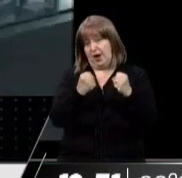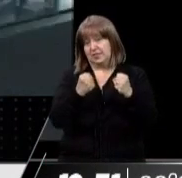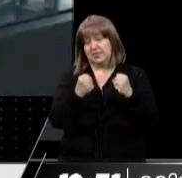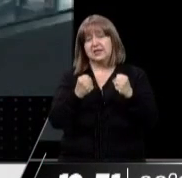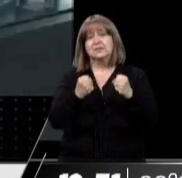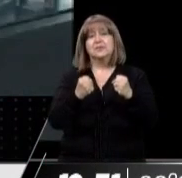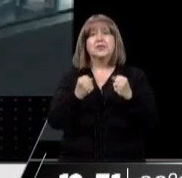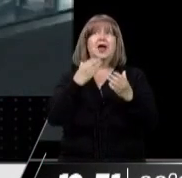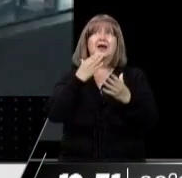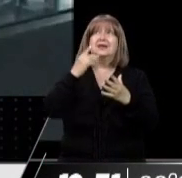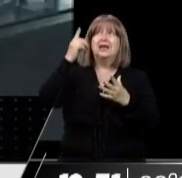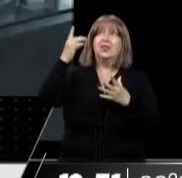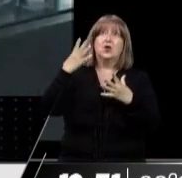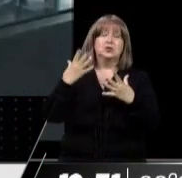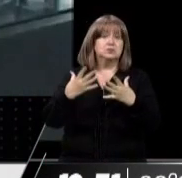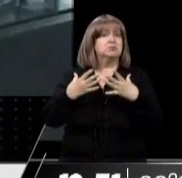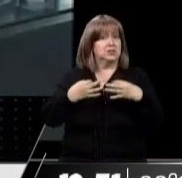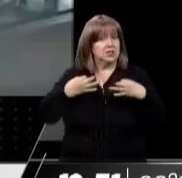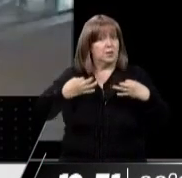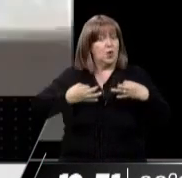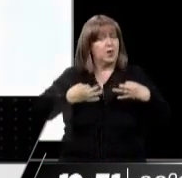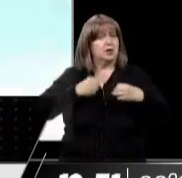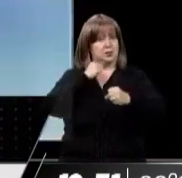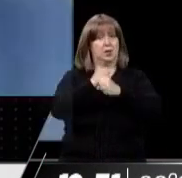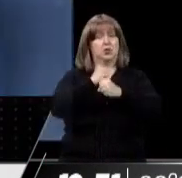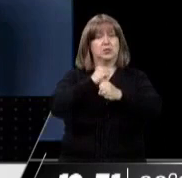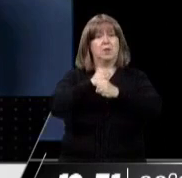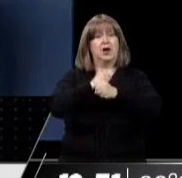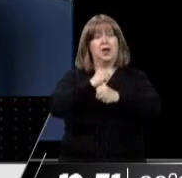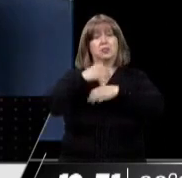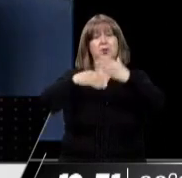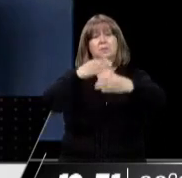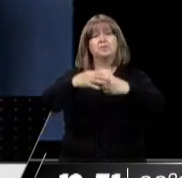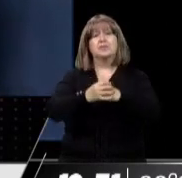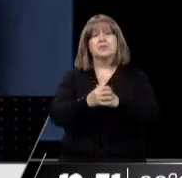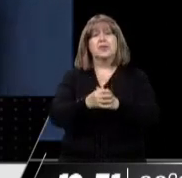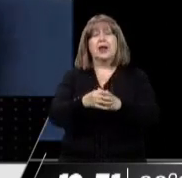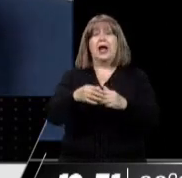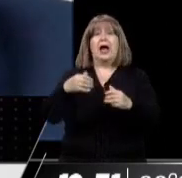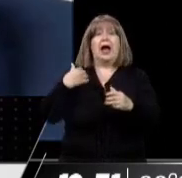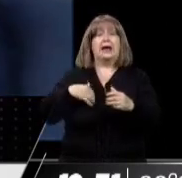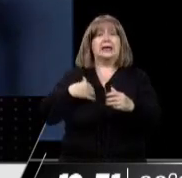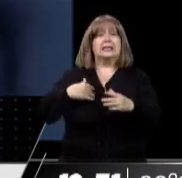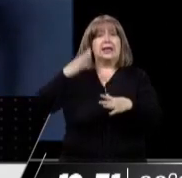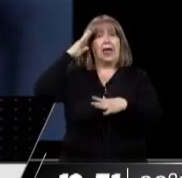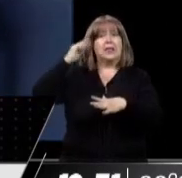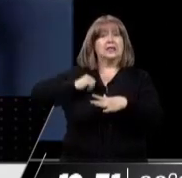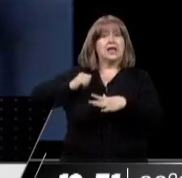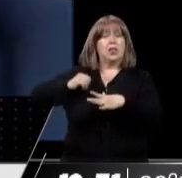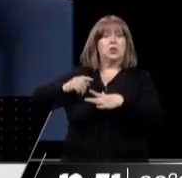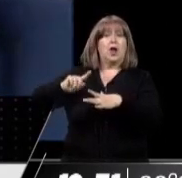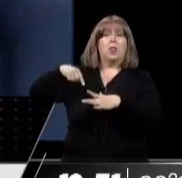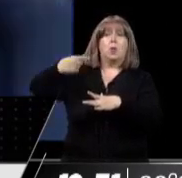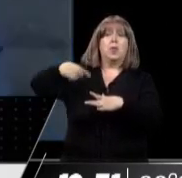a Dios está muy entera, muy íntegra y trabajando. En la Argentina, después de la dictadura, no ha habido crímenes